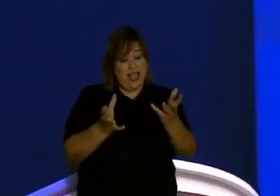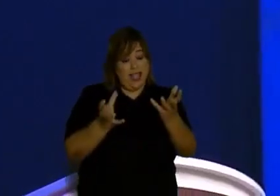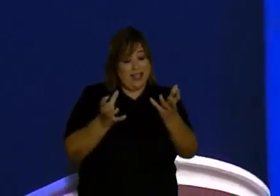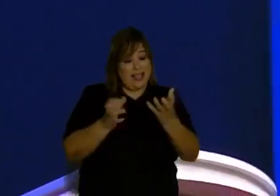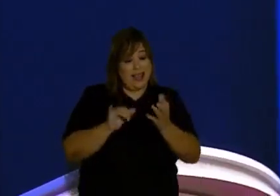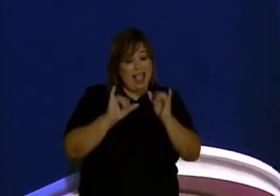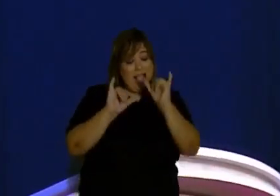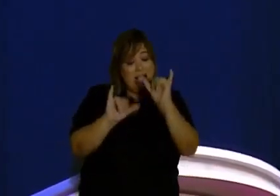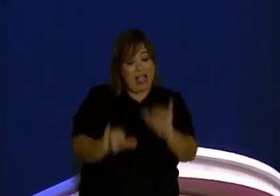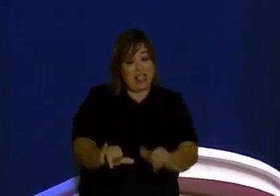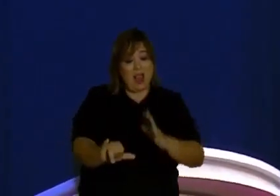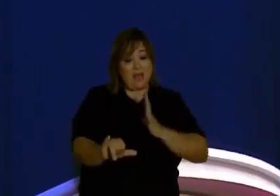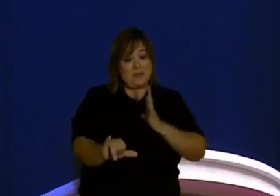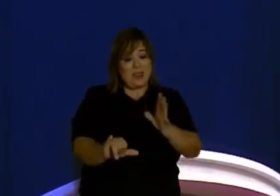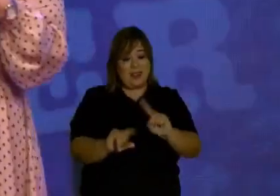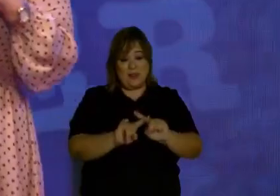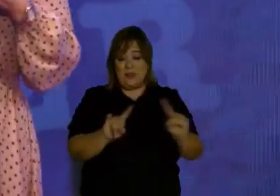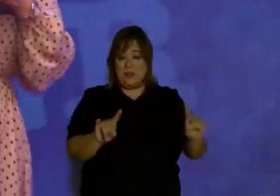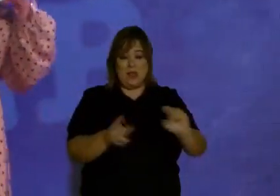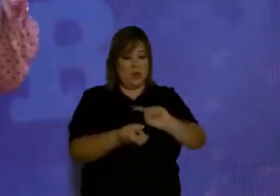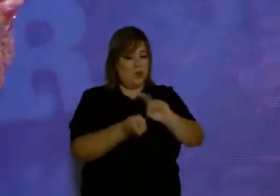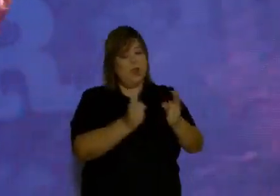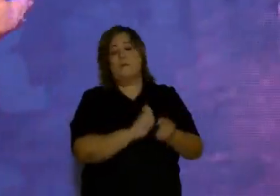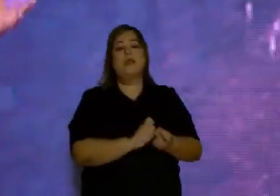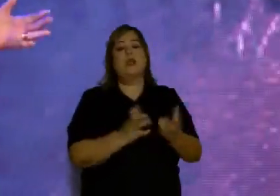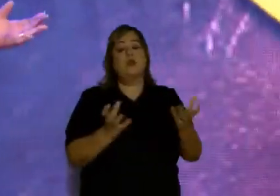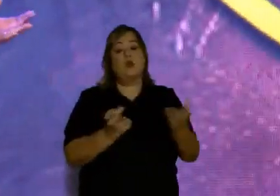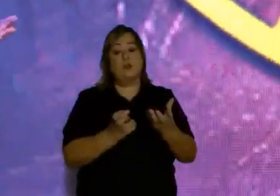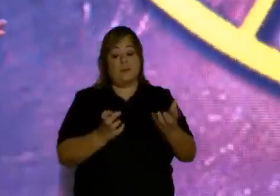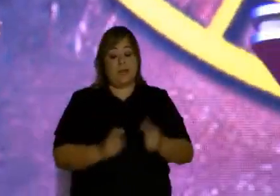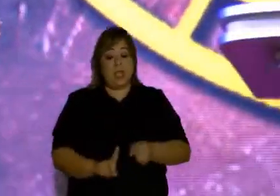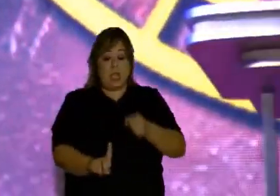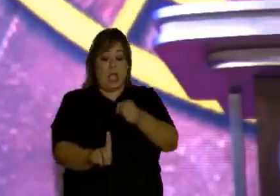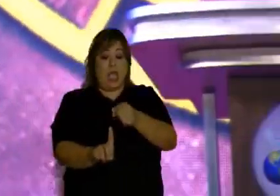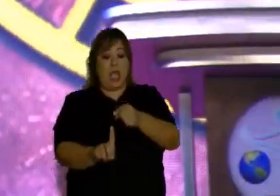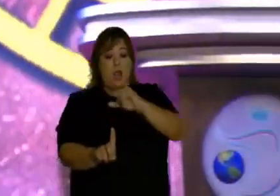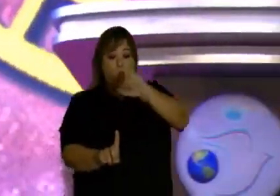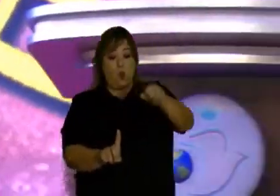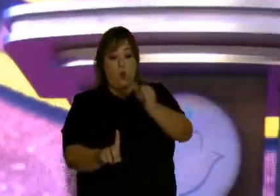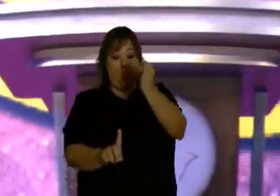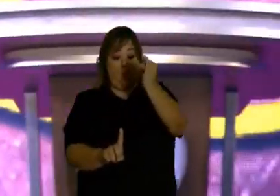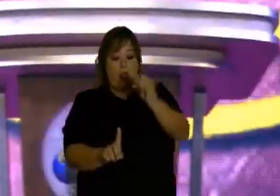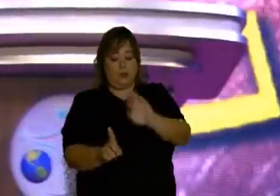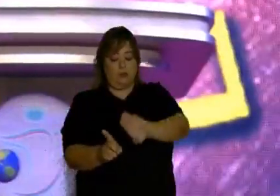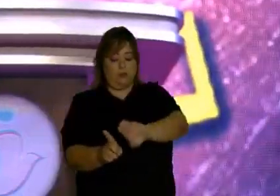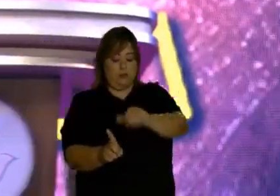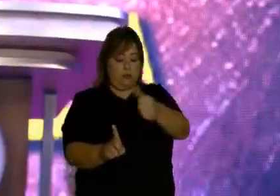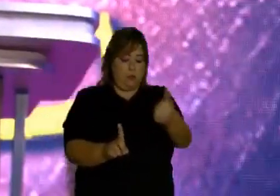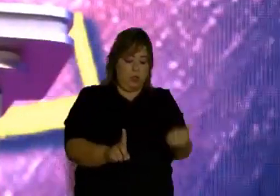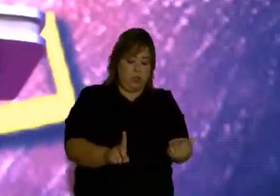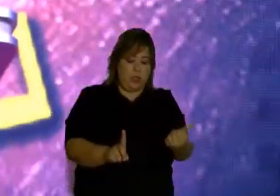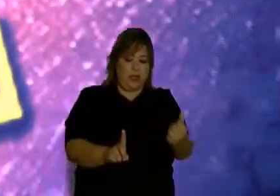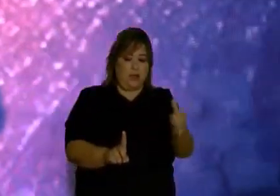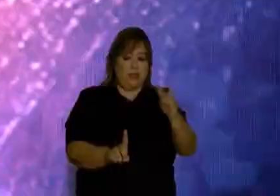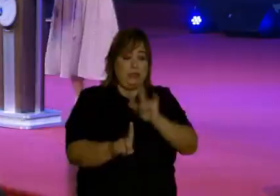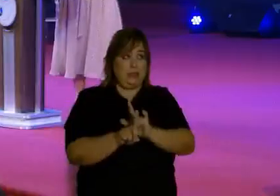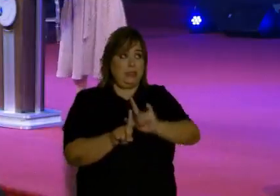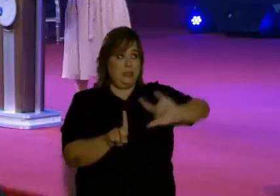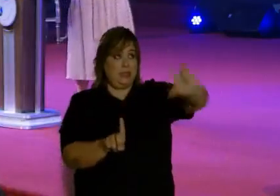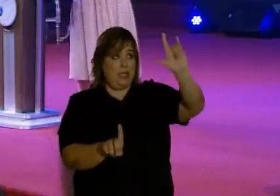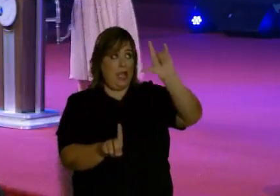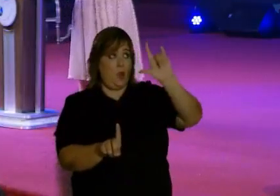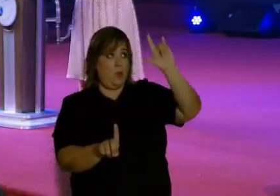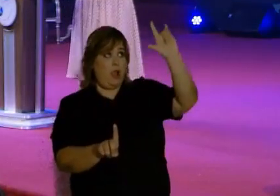vidas. Pero también Juan amaba a Dios. Él sufrió de todo por causa